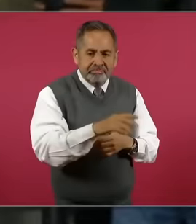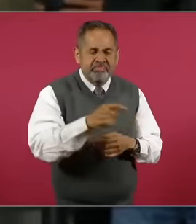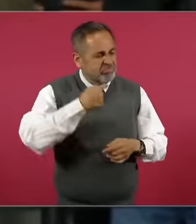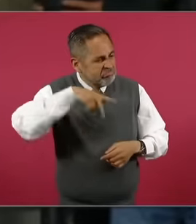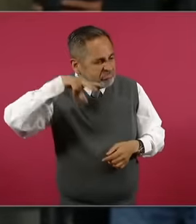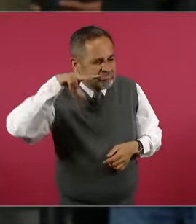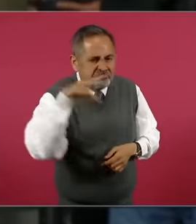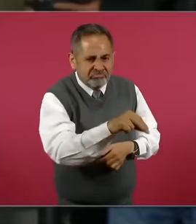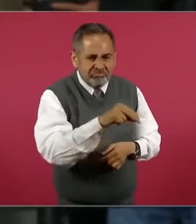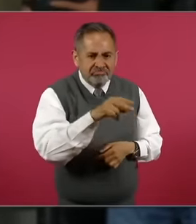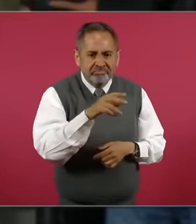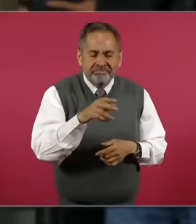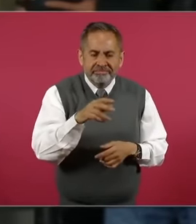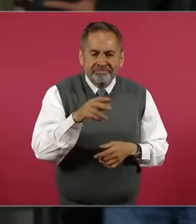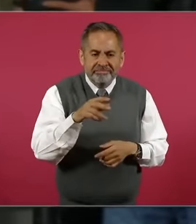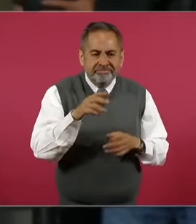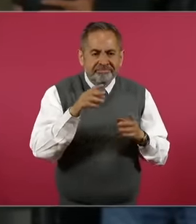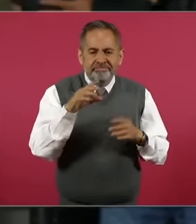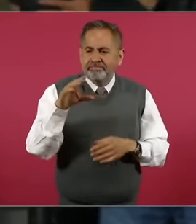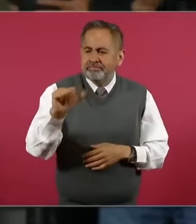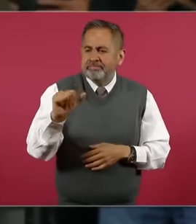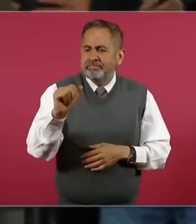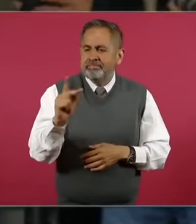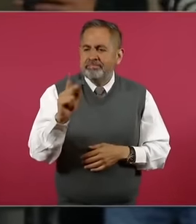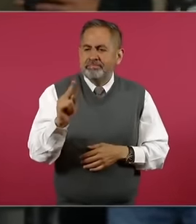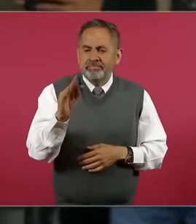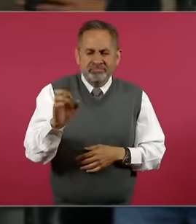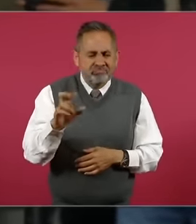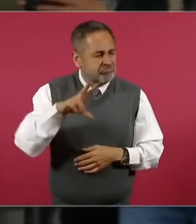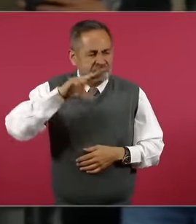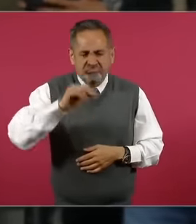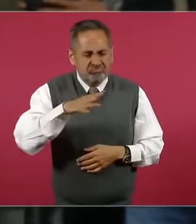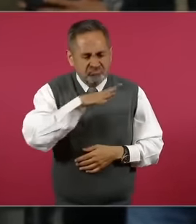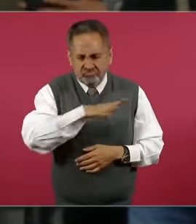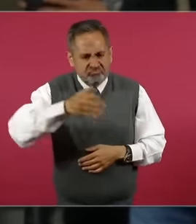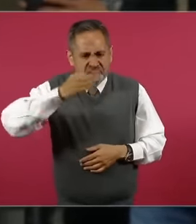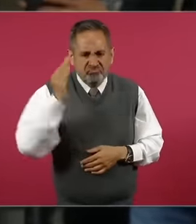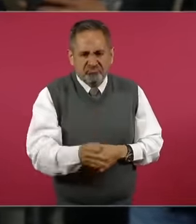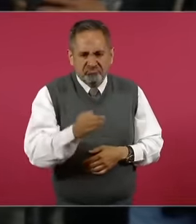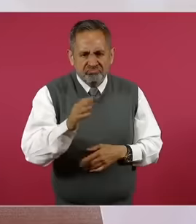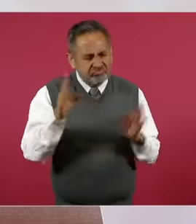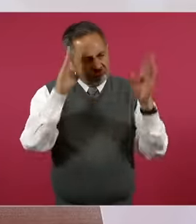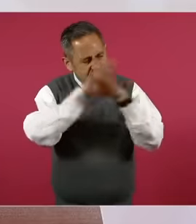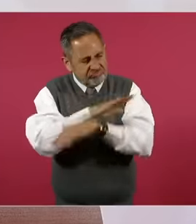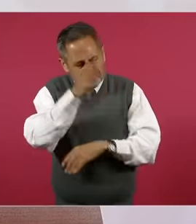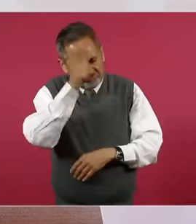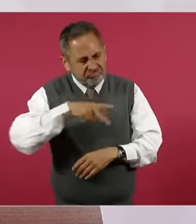esa notificación de que CAPUFE no aceptaba el acuerdo reparatorio.